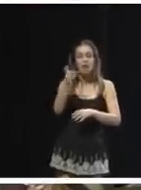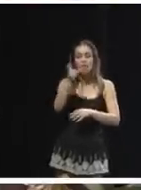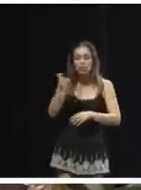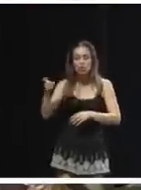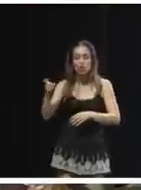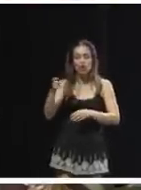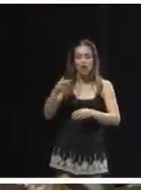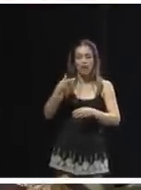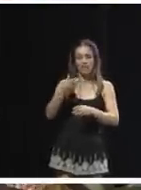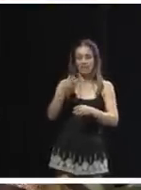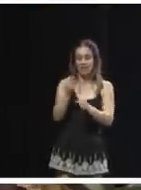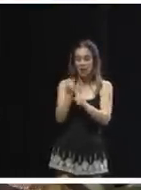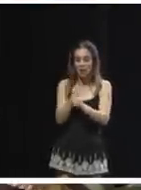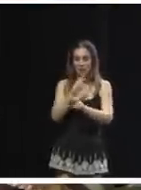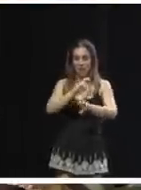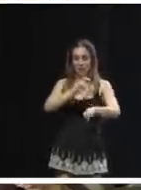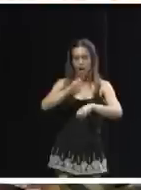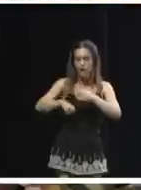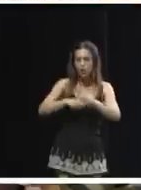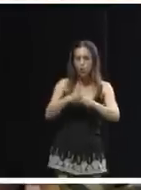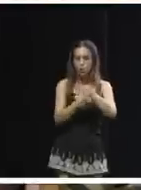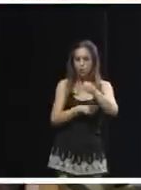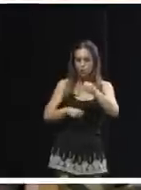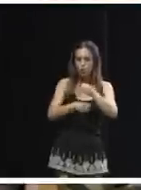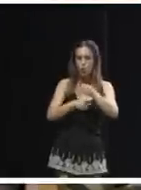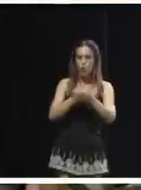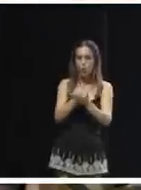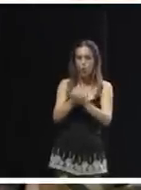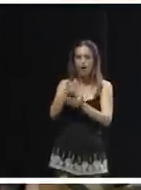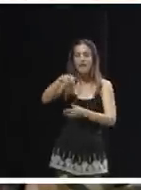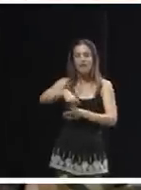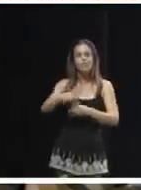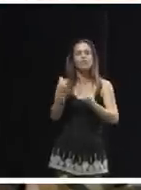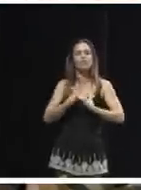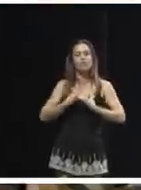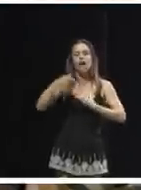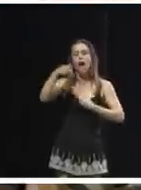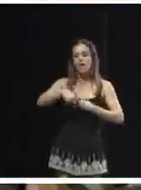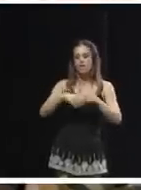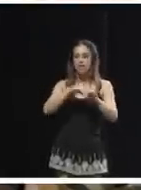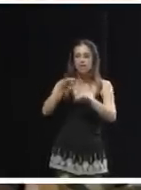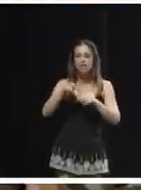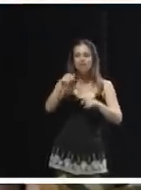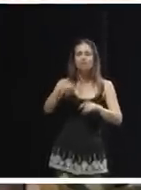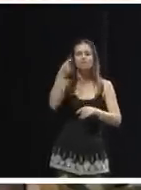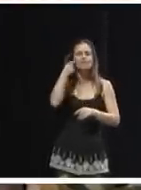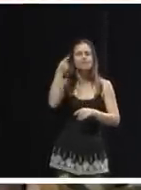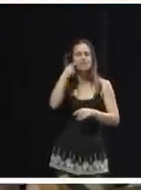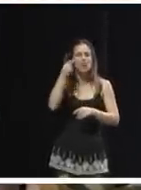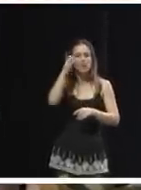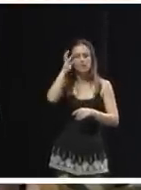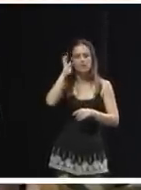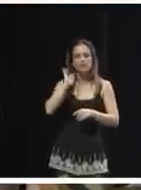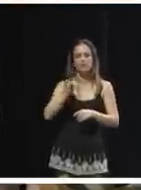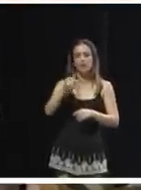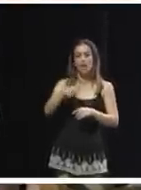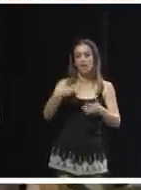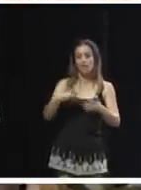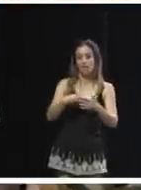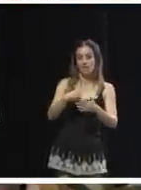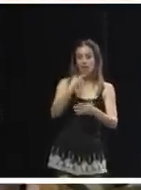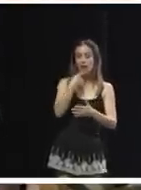allí y para poder seguir viviendo con dignidad. Y mirad, hablando de las 17